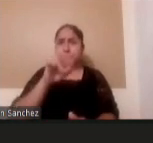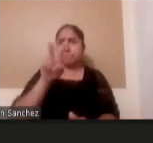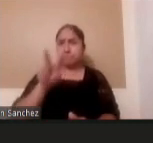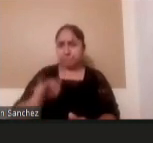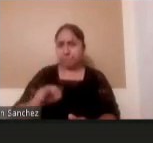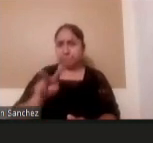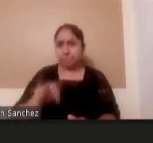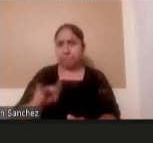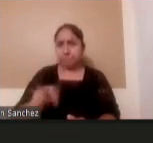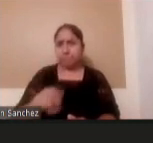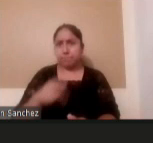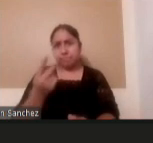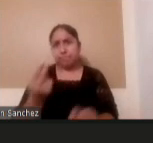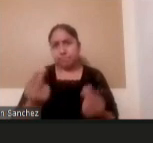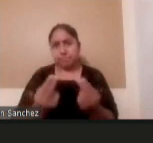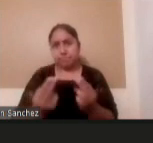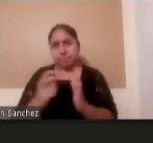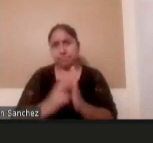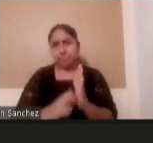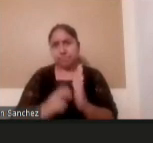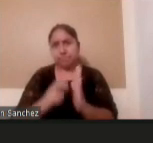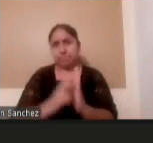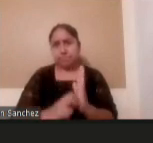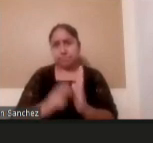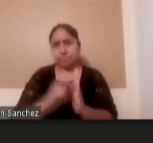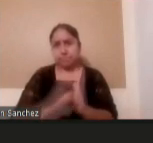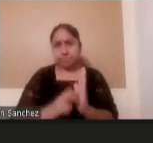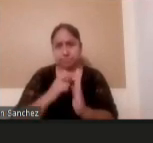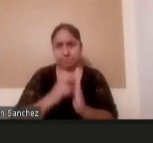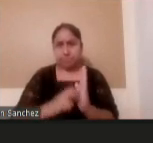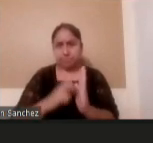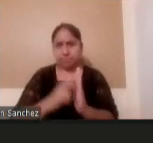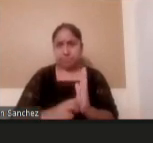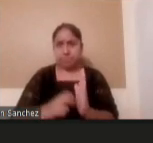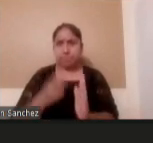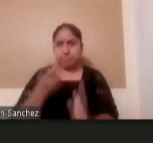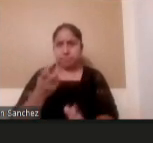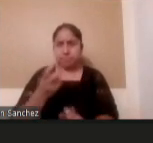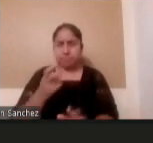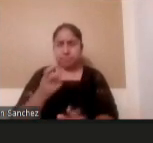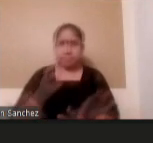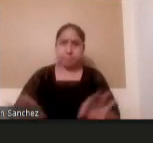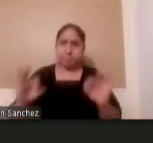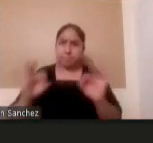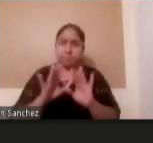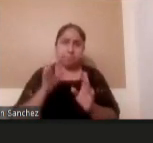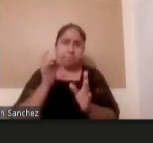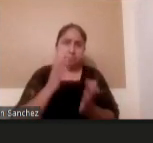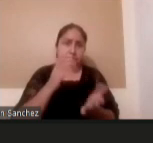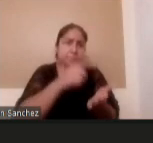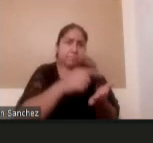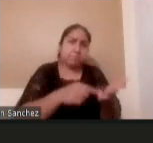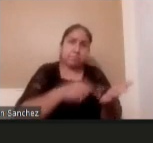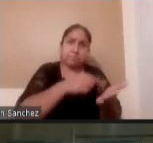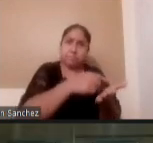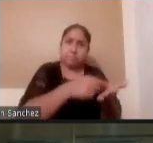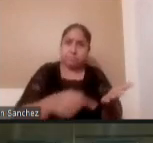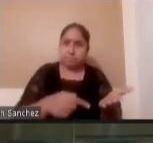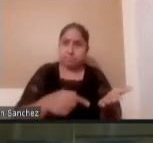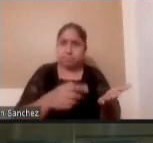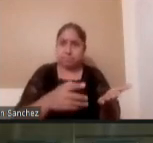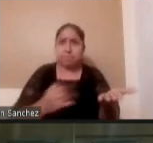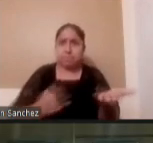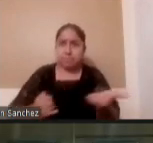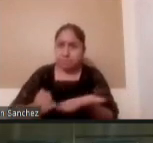Gallegos. Hay que modificar el punto de acuerdo para que se puntualice que solamente quedaría sin efecto la resolución